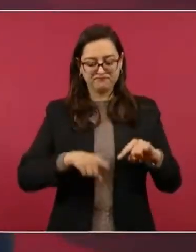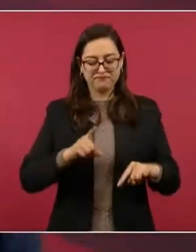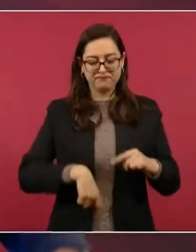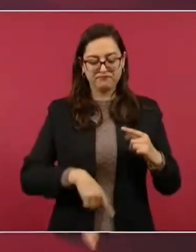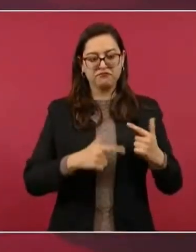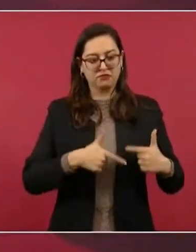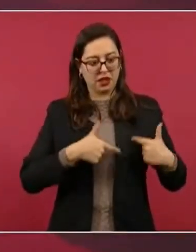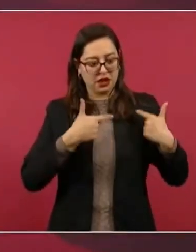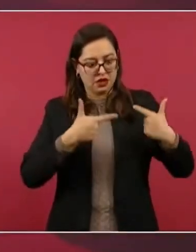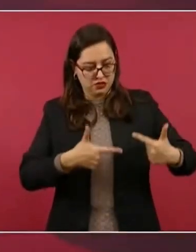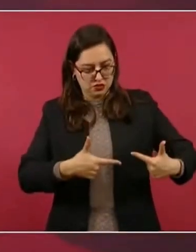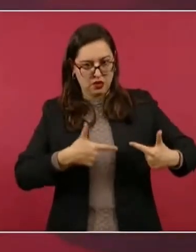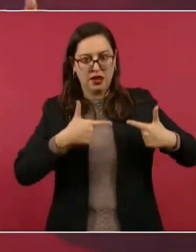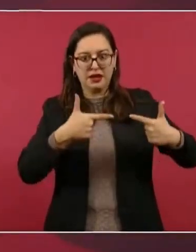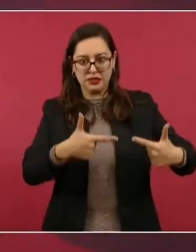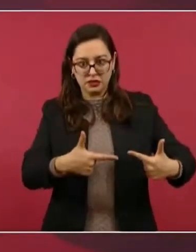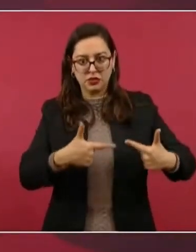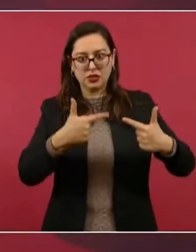y